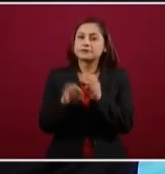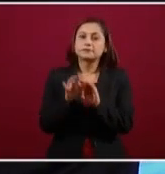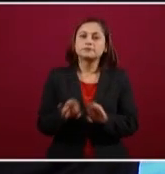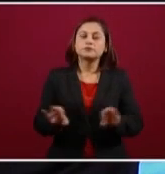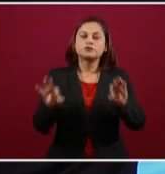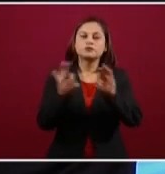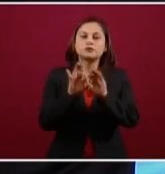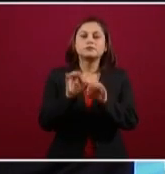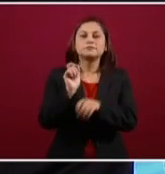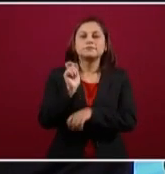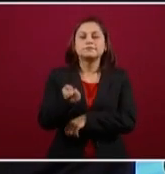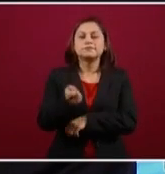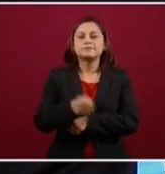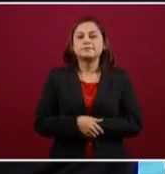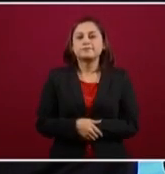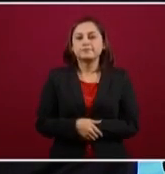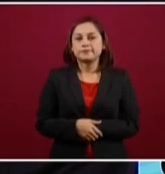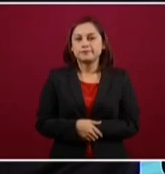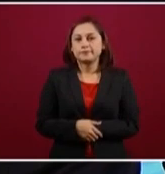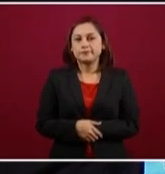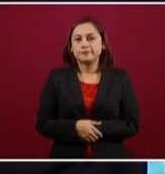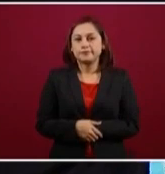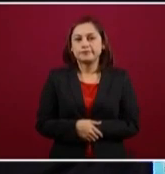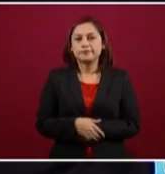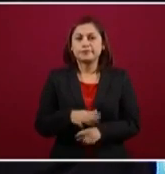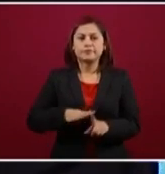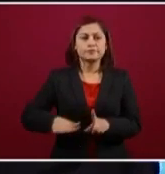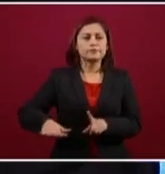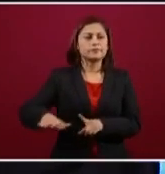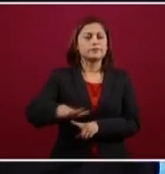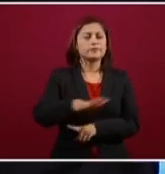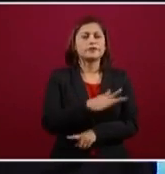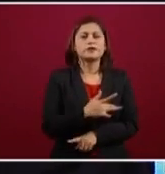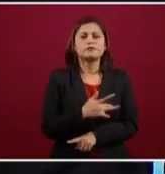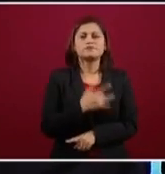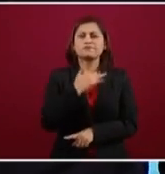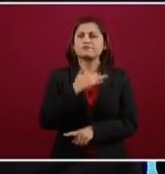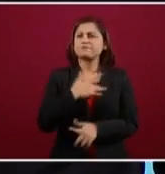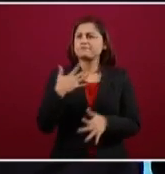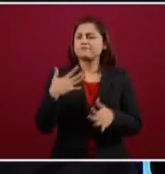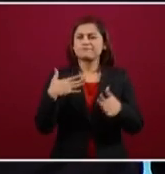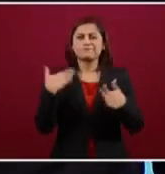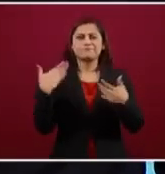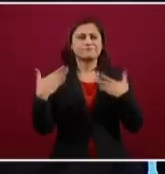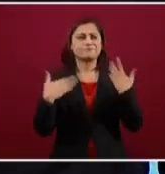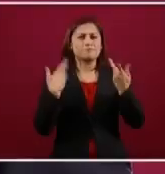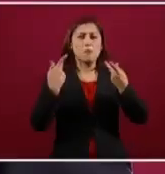que hay alegría en la gente.